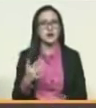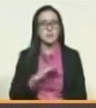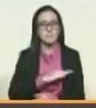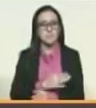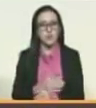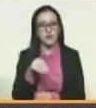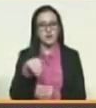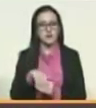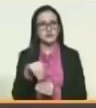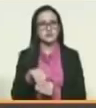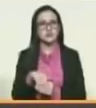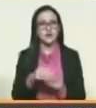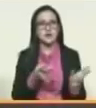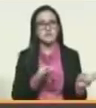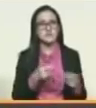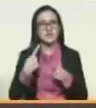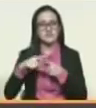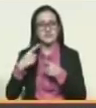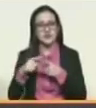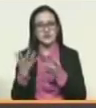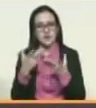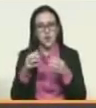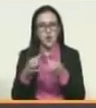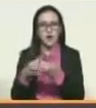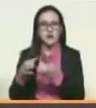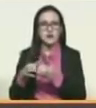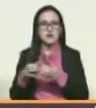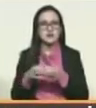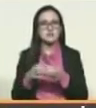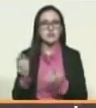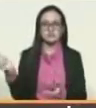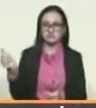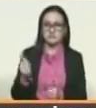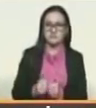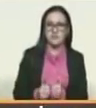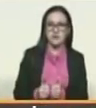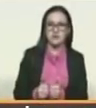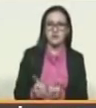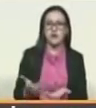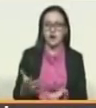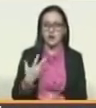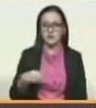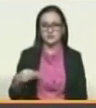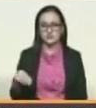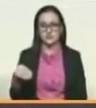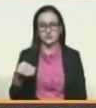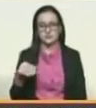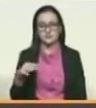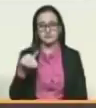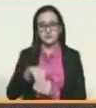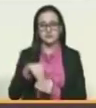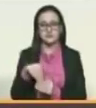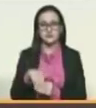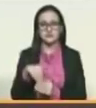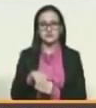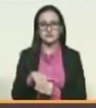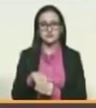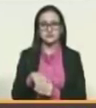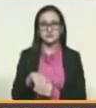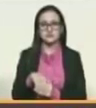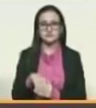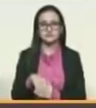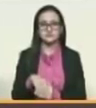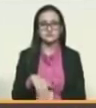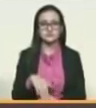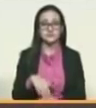a diferentes organismos multilaterales para que vengan a elecciones presidenciales, que son las que